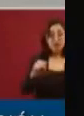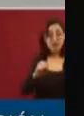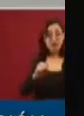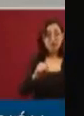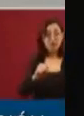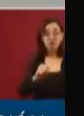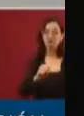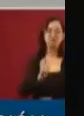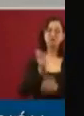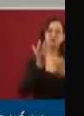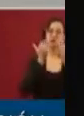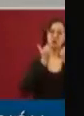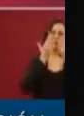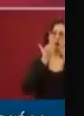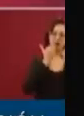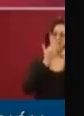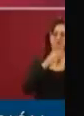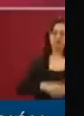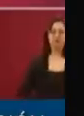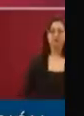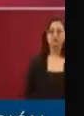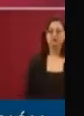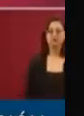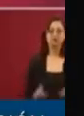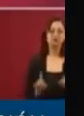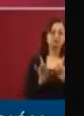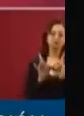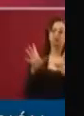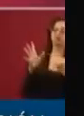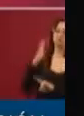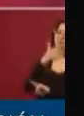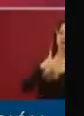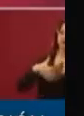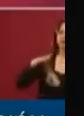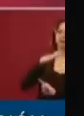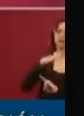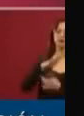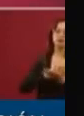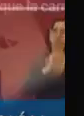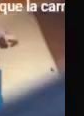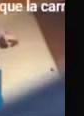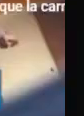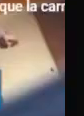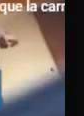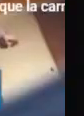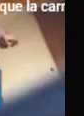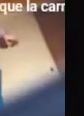nacemos malos, son las circunstancias y lo tengo probado.